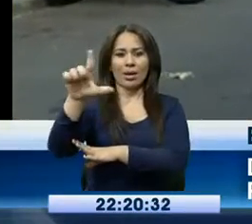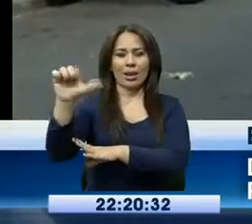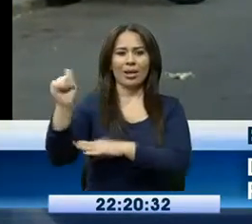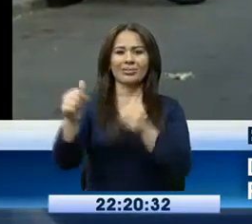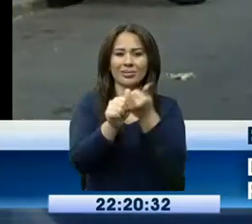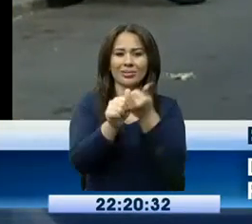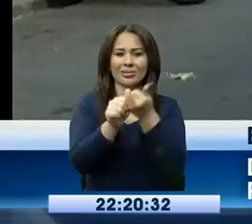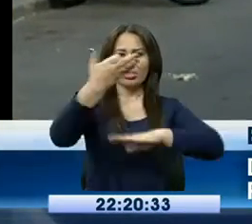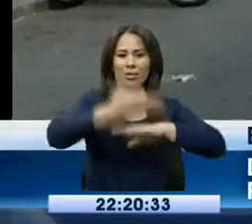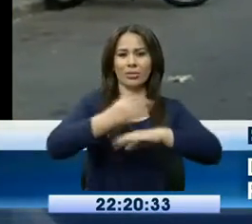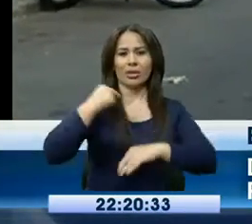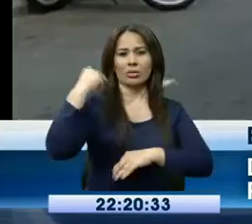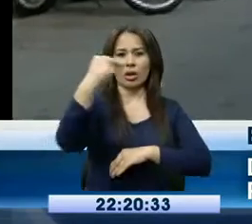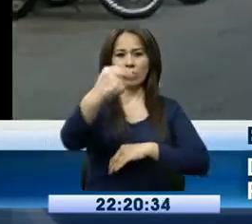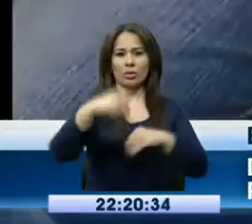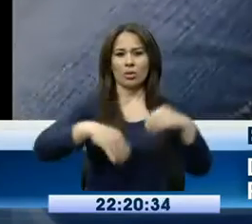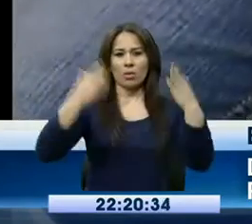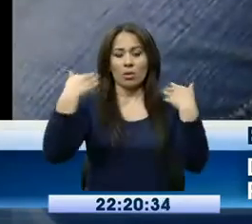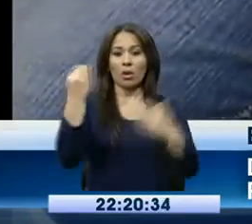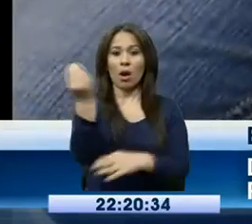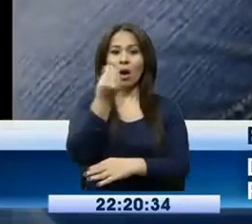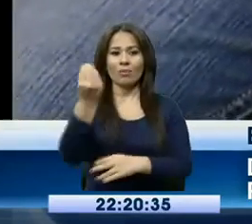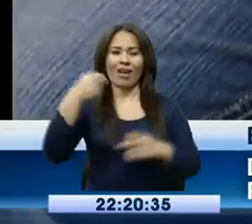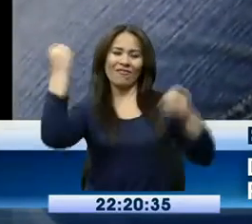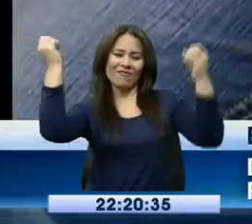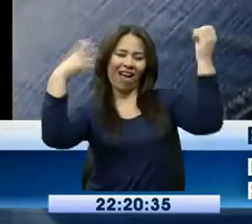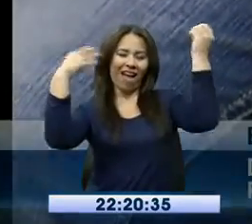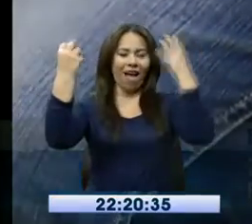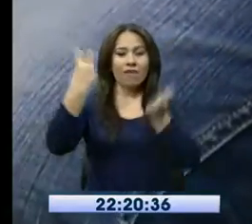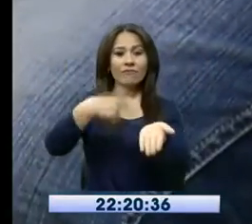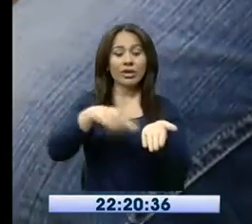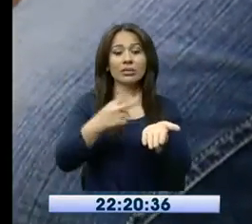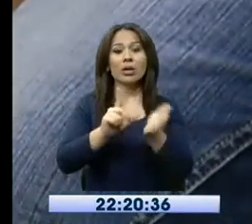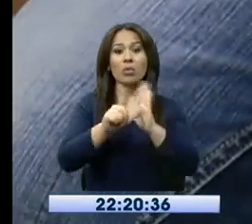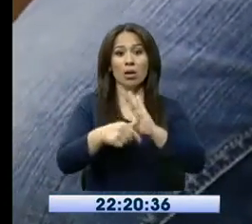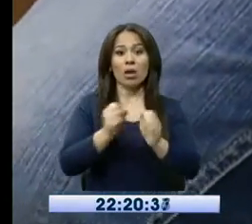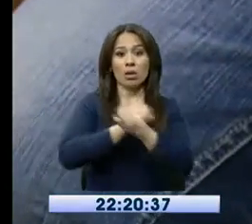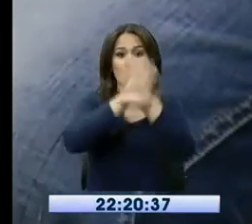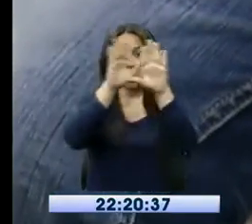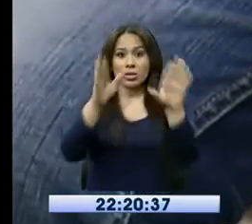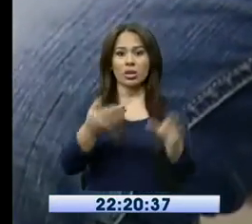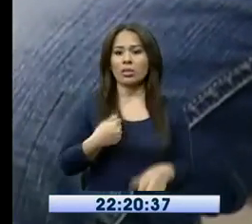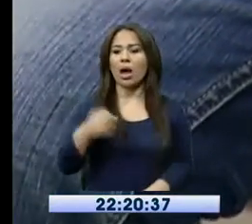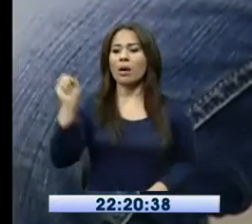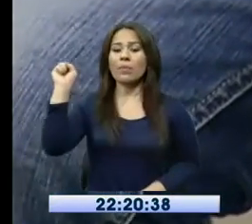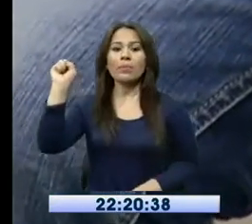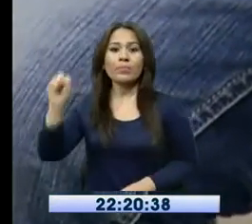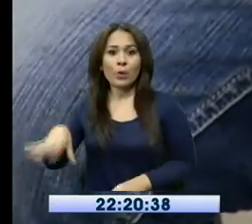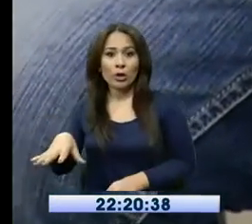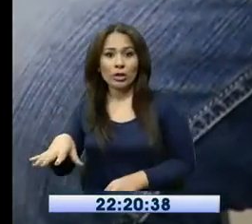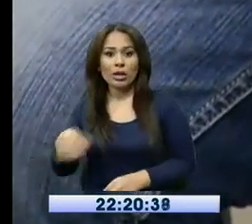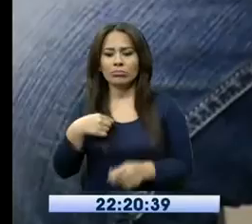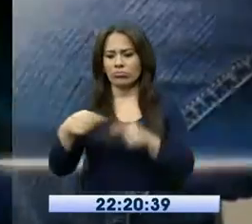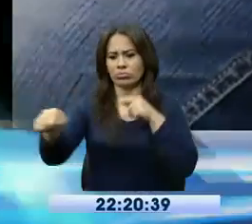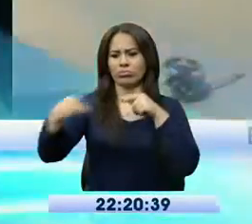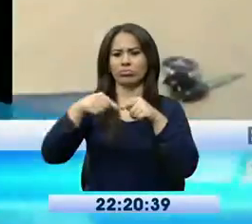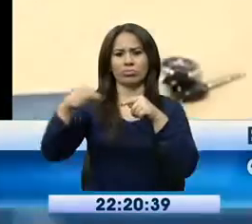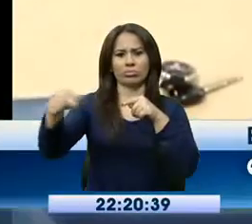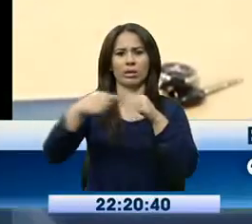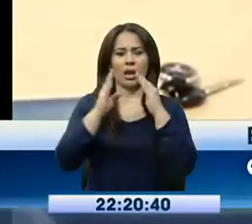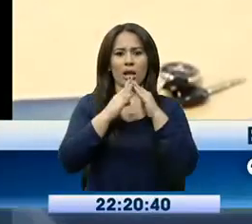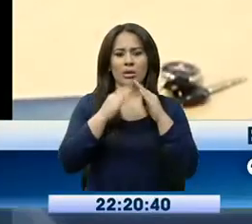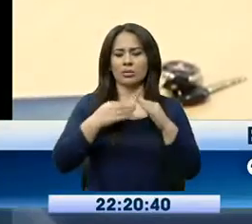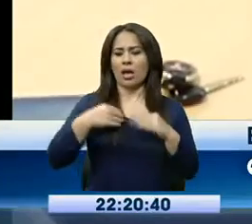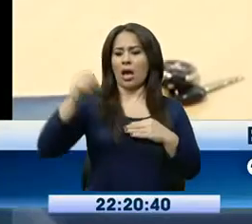Guayaquil. El joven se había amanecido en una fiesta y en la mañana le pidieron que vaya a botar la basura en la esquina de la casa. La hermana